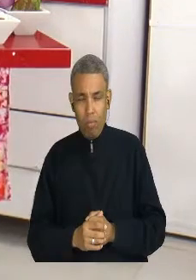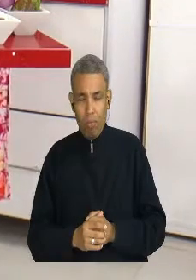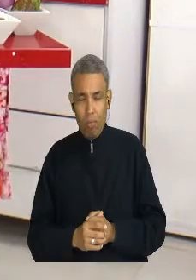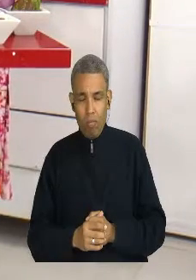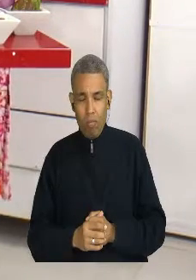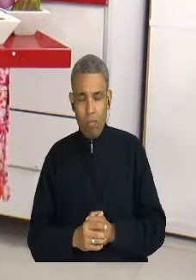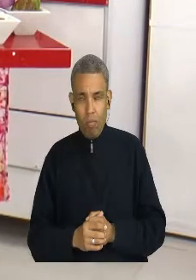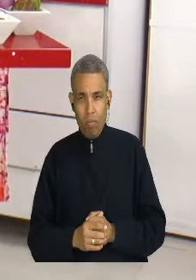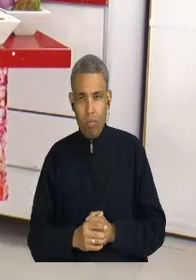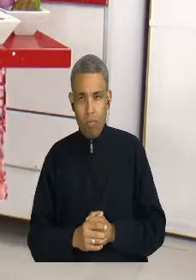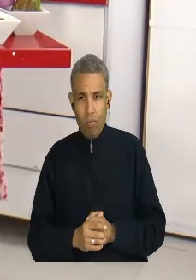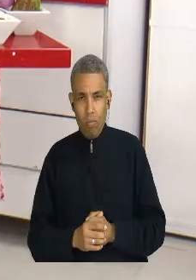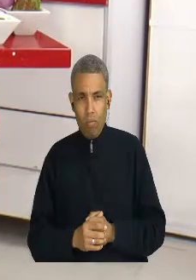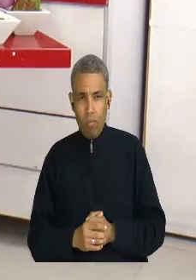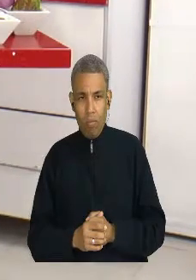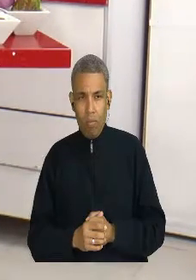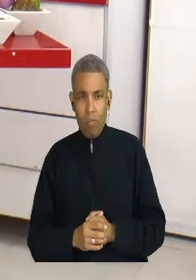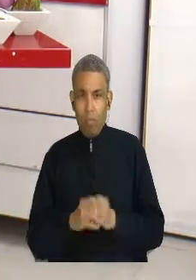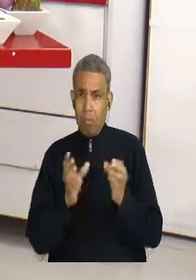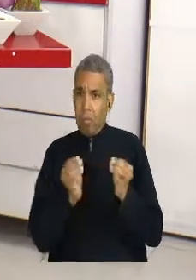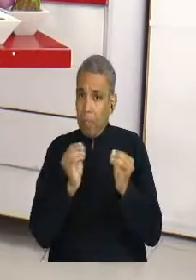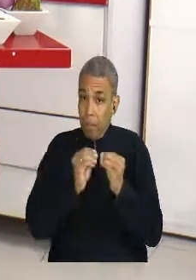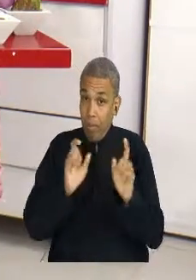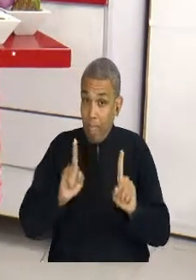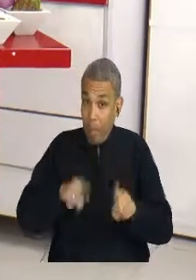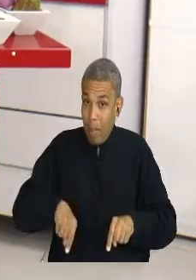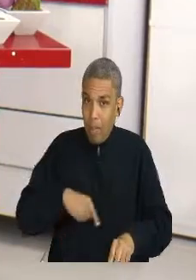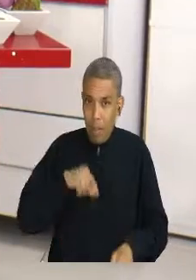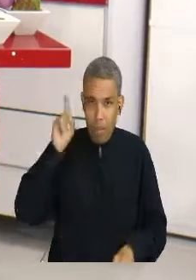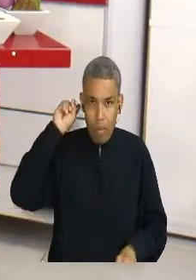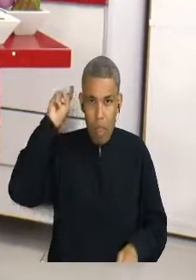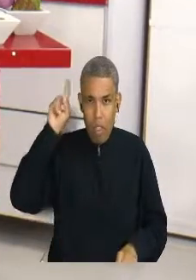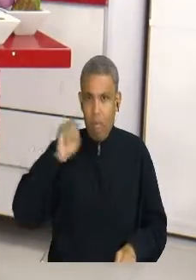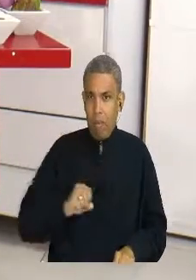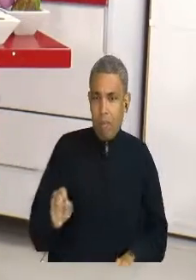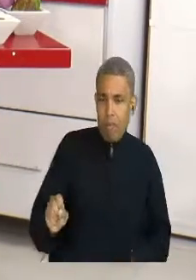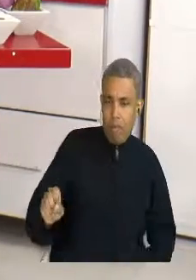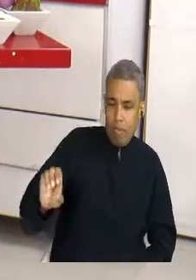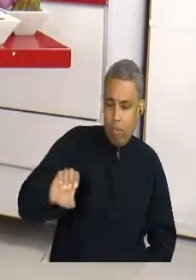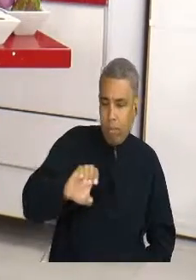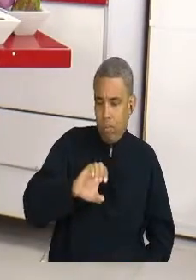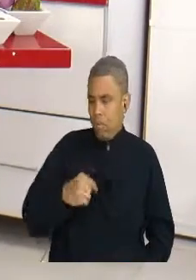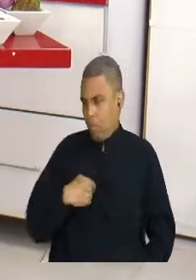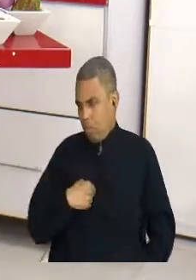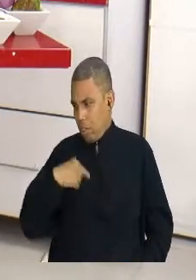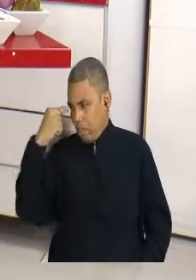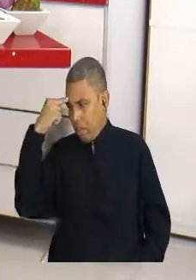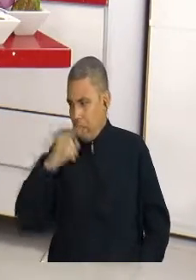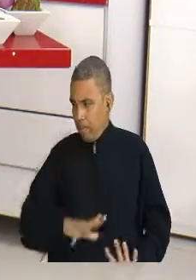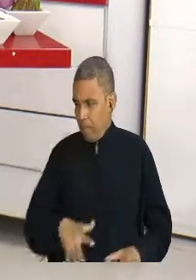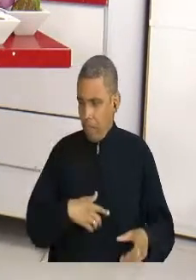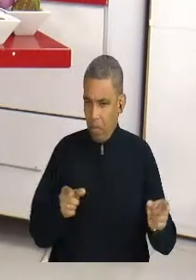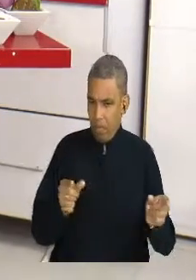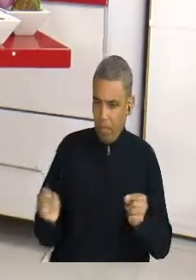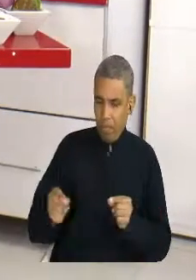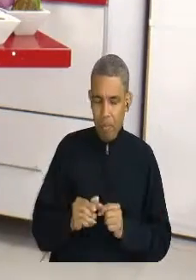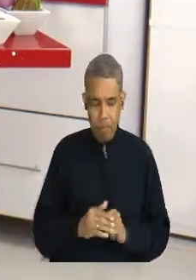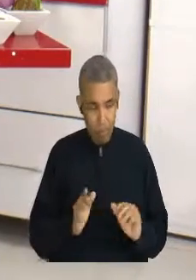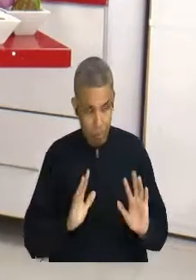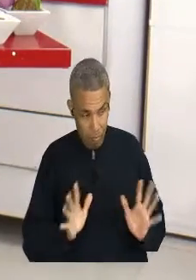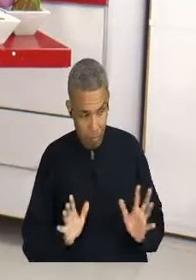¿Sí? Perfecto. Entonces, y le agregué un licor. Yo creo que ya tengo lista la mía. ¿Listo? Uh-huh. Bueno, mi Roche, entonces, por favor,